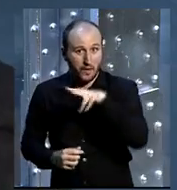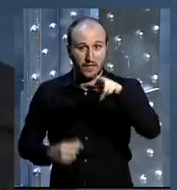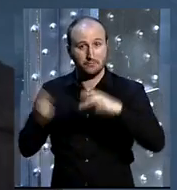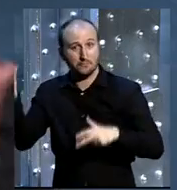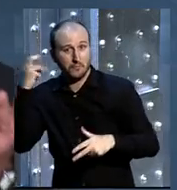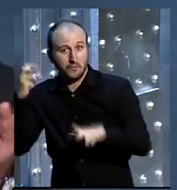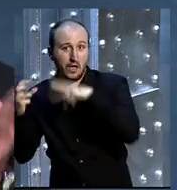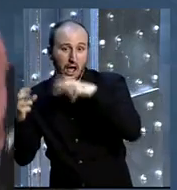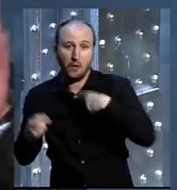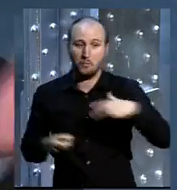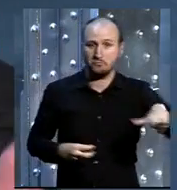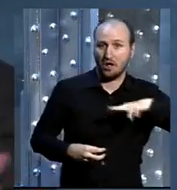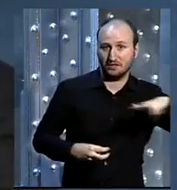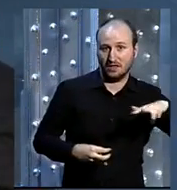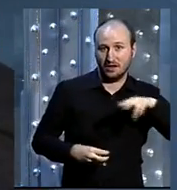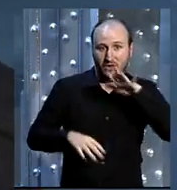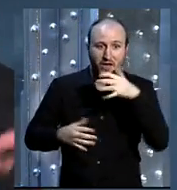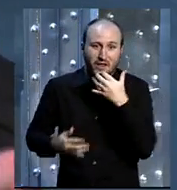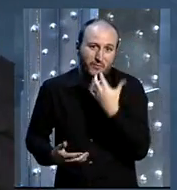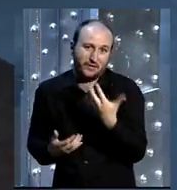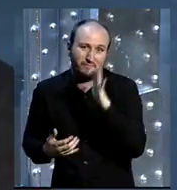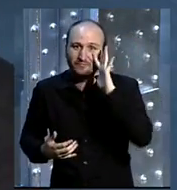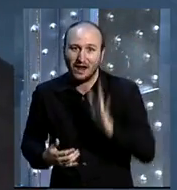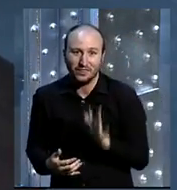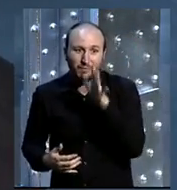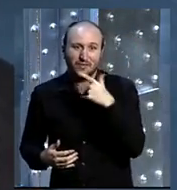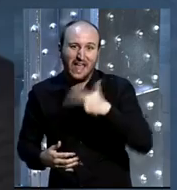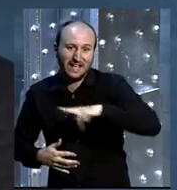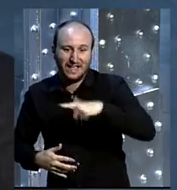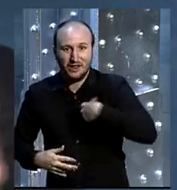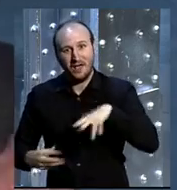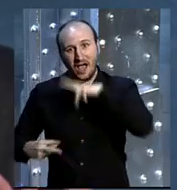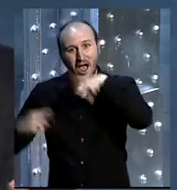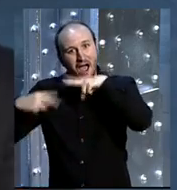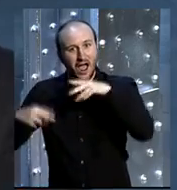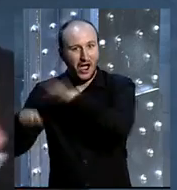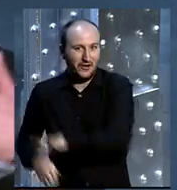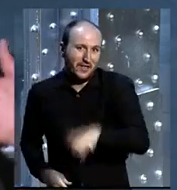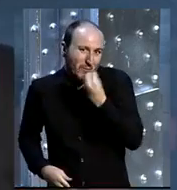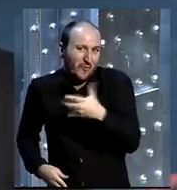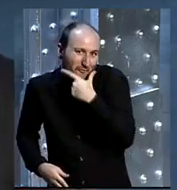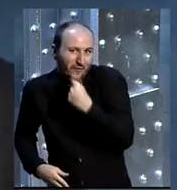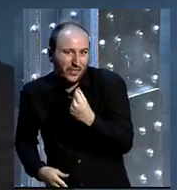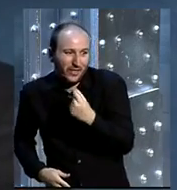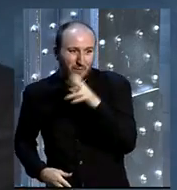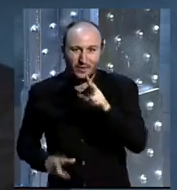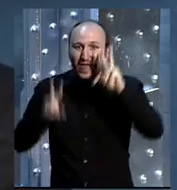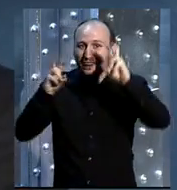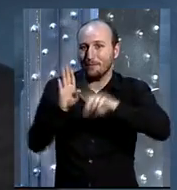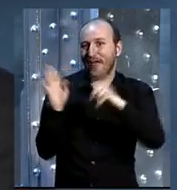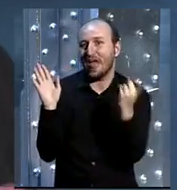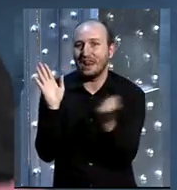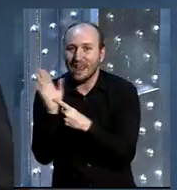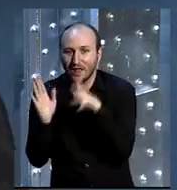es más para hablar con niños de 6 años y con los suciallos. Y bueno, que no hablamos mucho sobre la legislación de